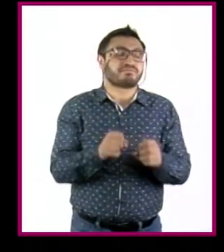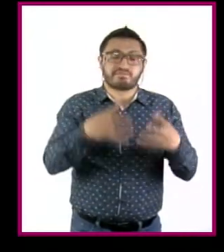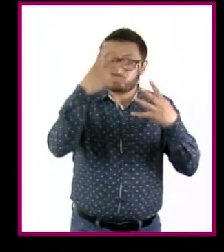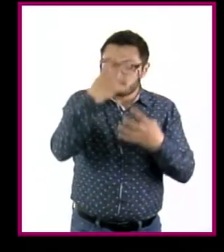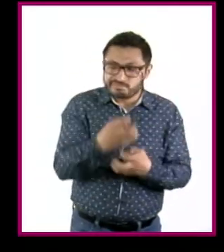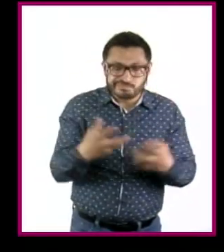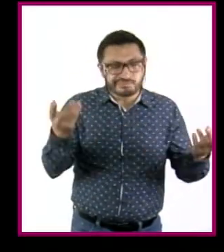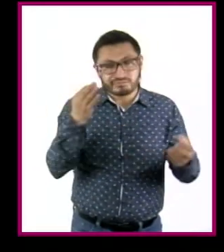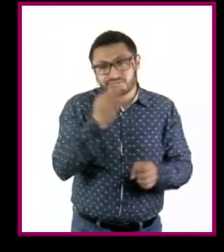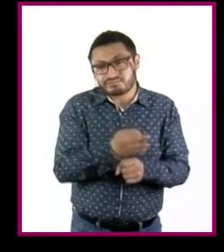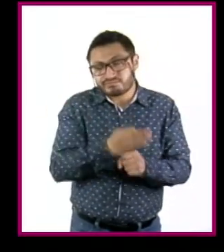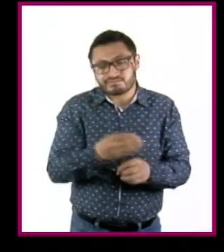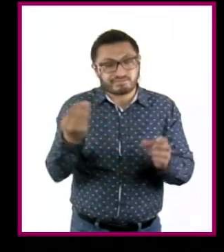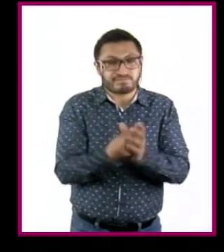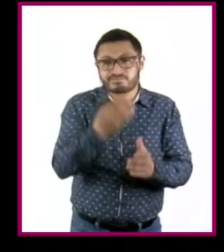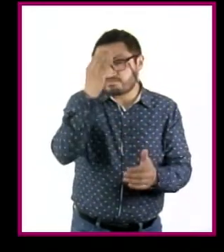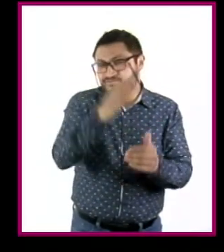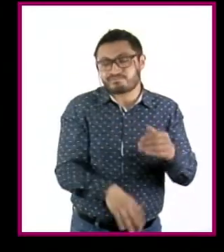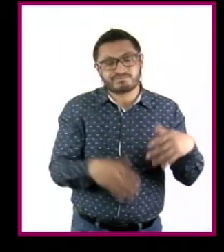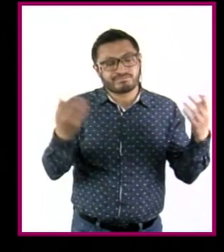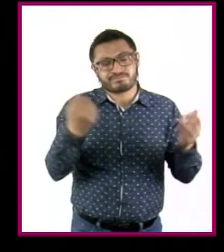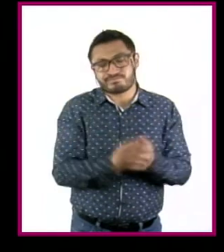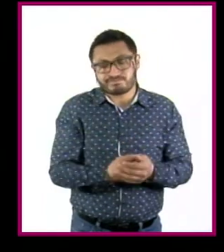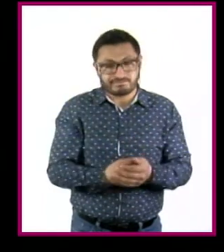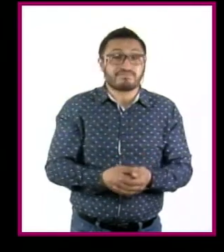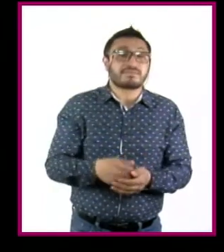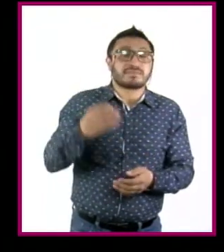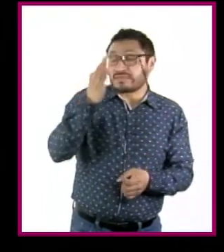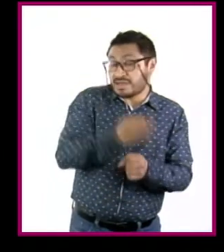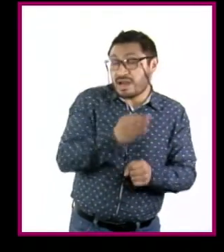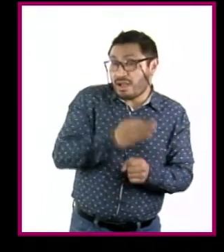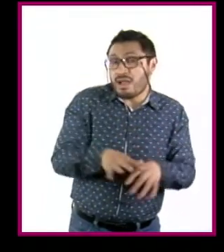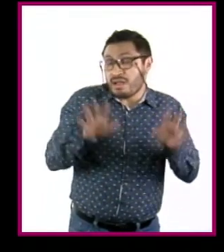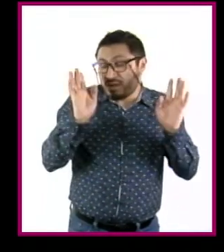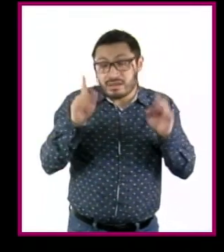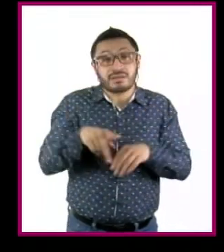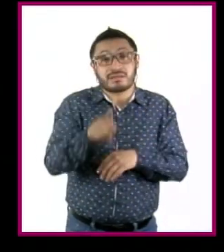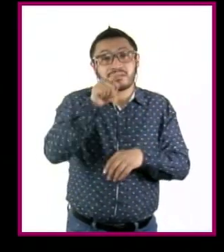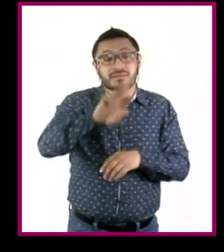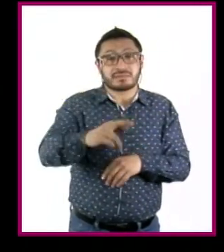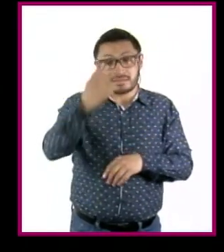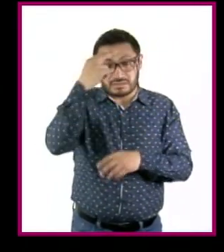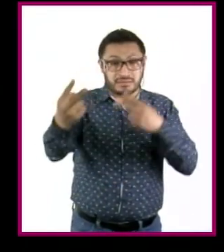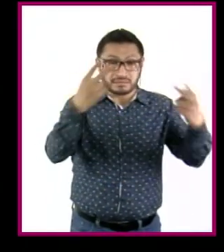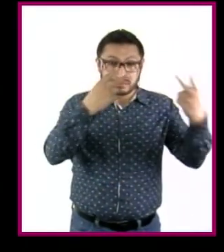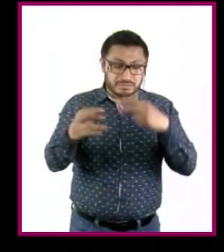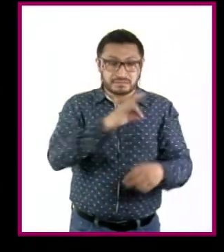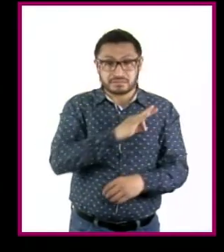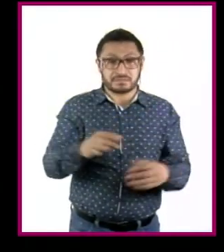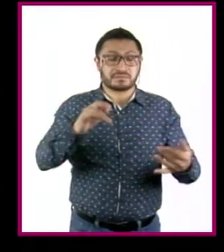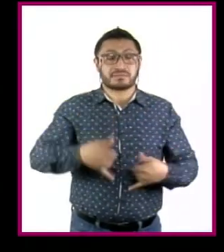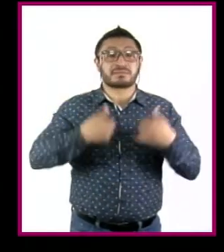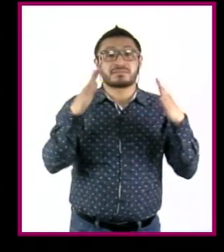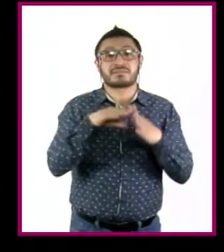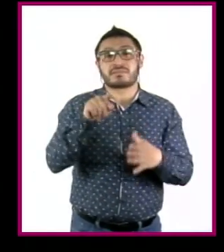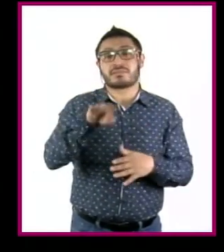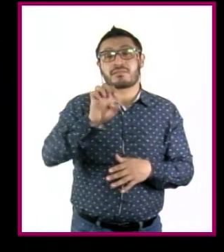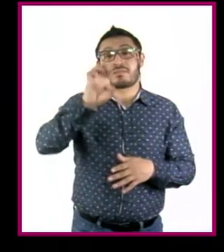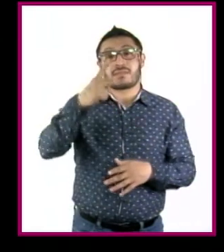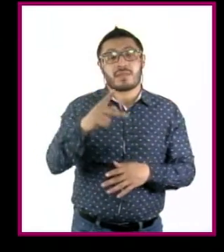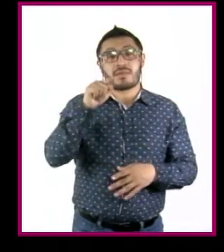Tristemente, hemos llegado al final de nuestro programa, al menos por ahora, pero recuerda que puedes visitarnos en